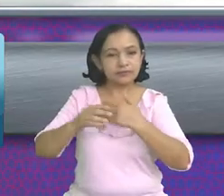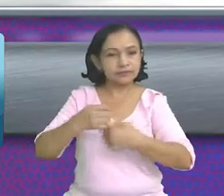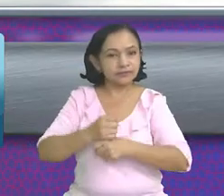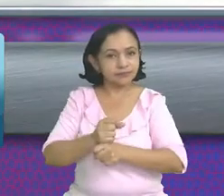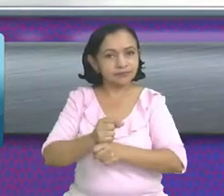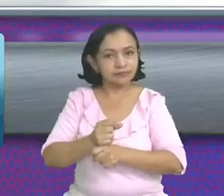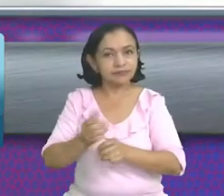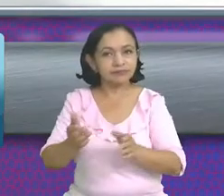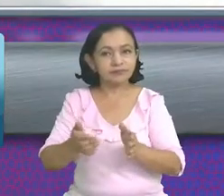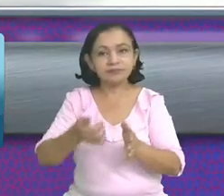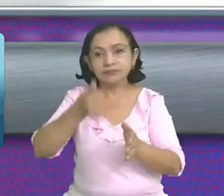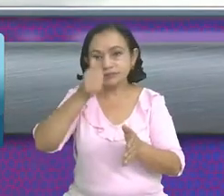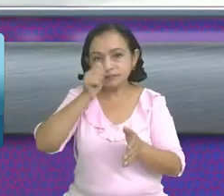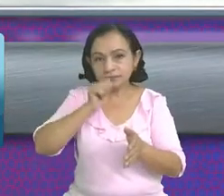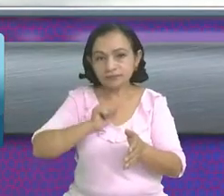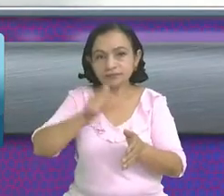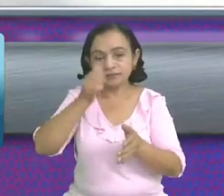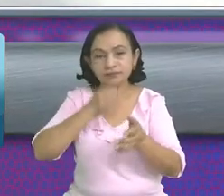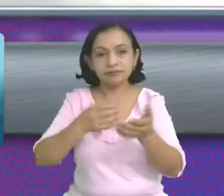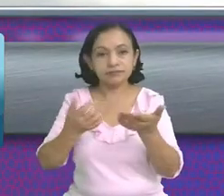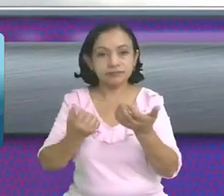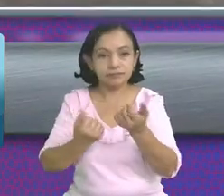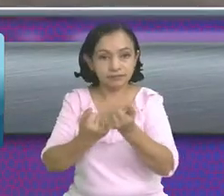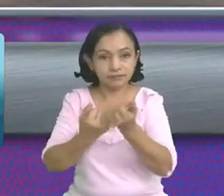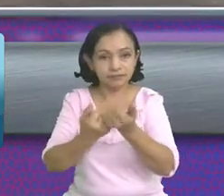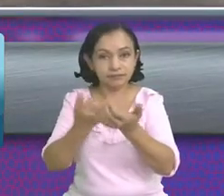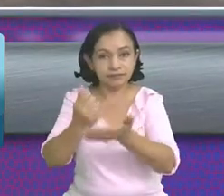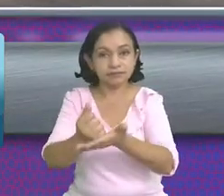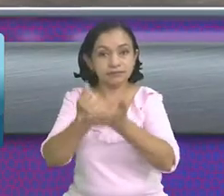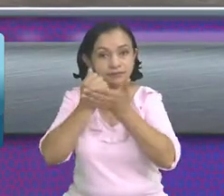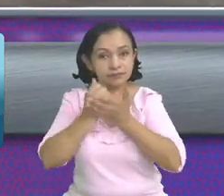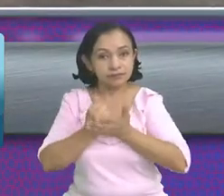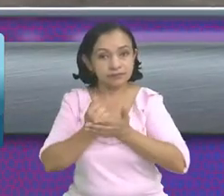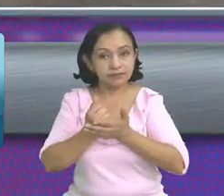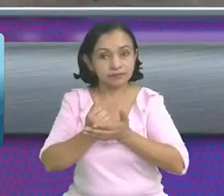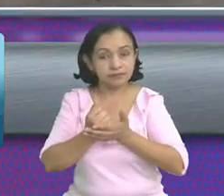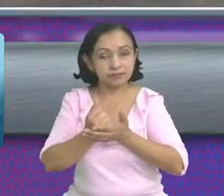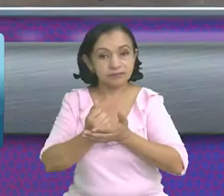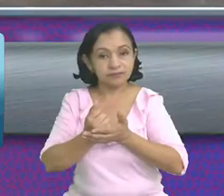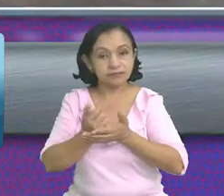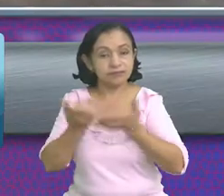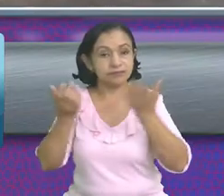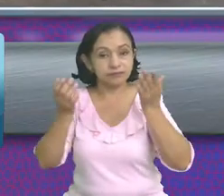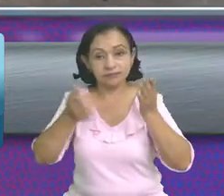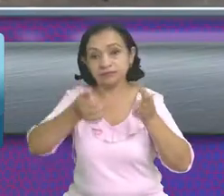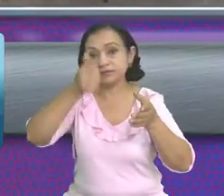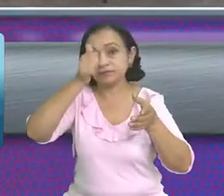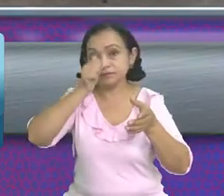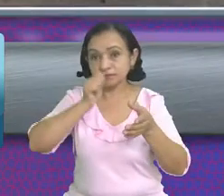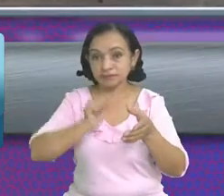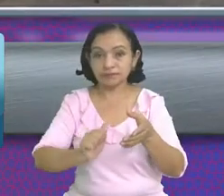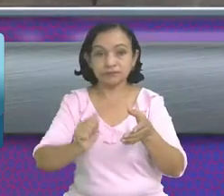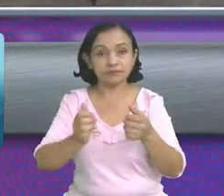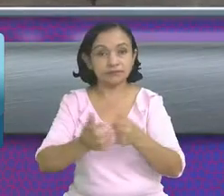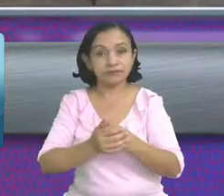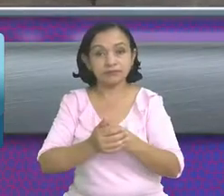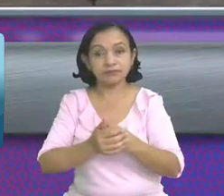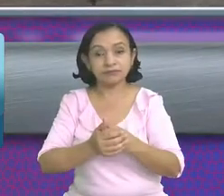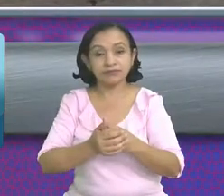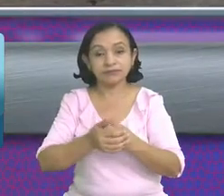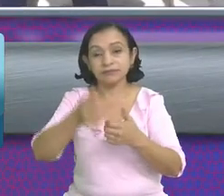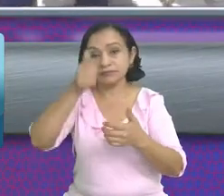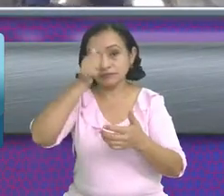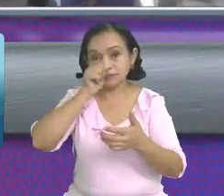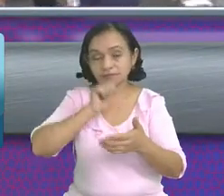agua prácticamente es un sustento que pasa directo al intestino. Por eso es que, además que lleva algunos